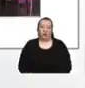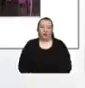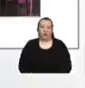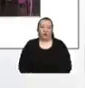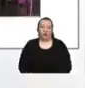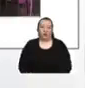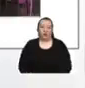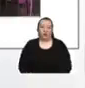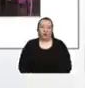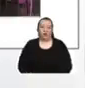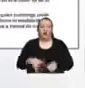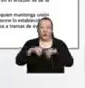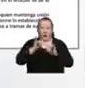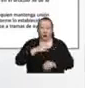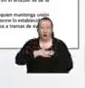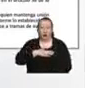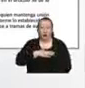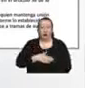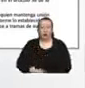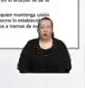sigamos por favor